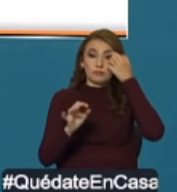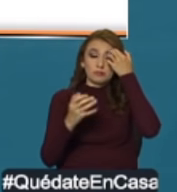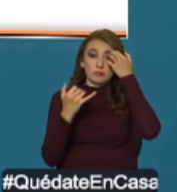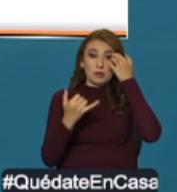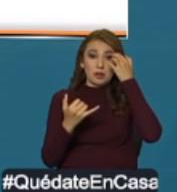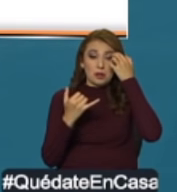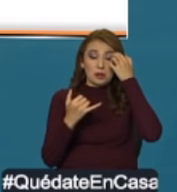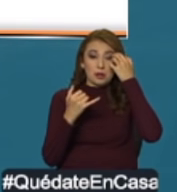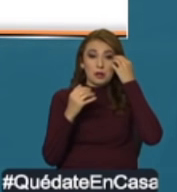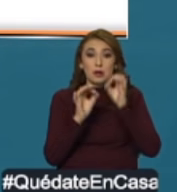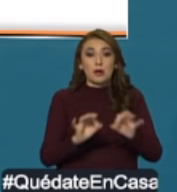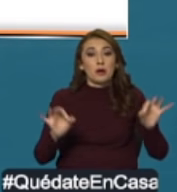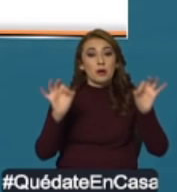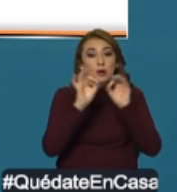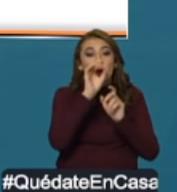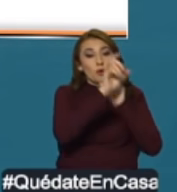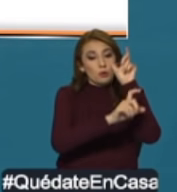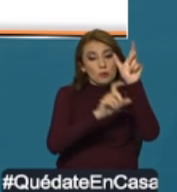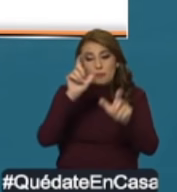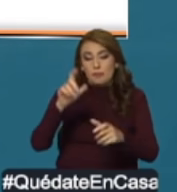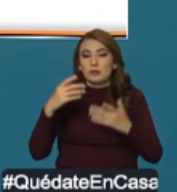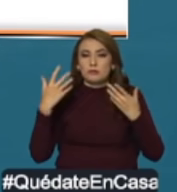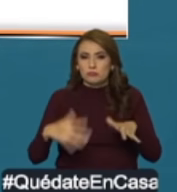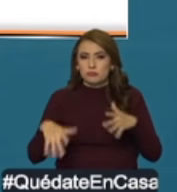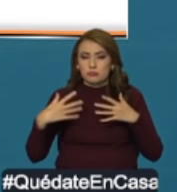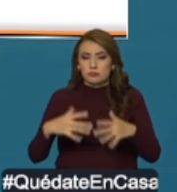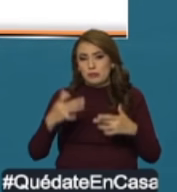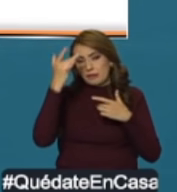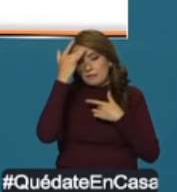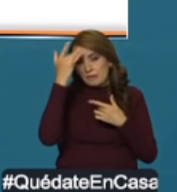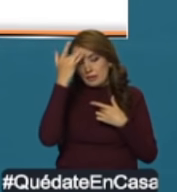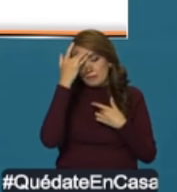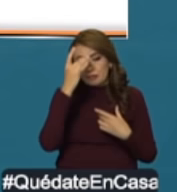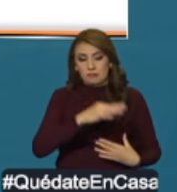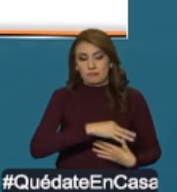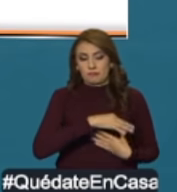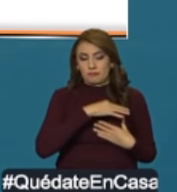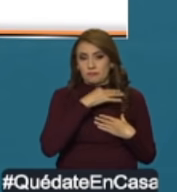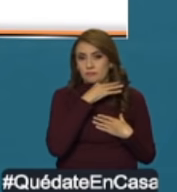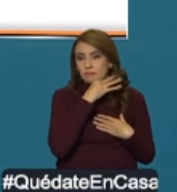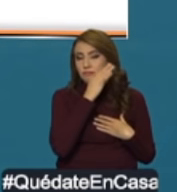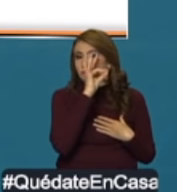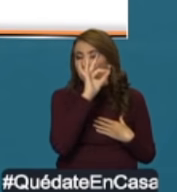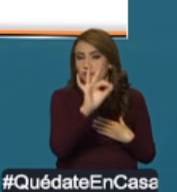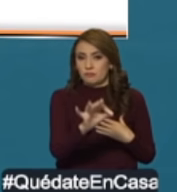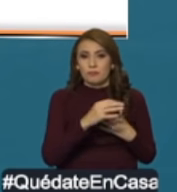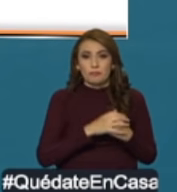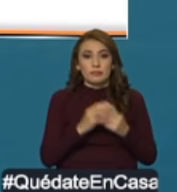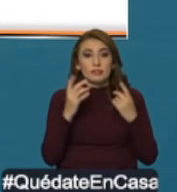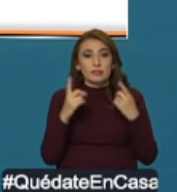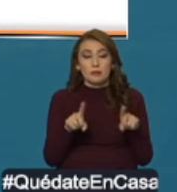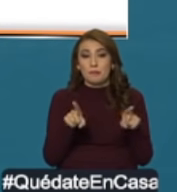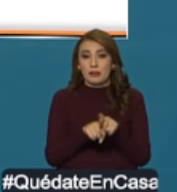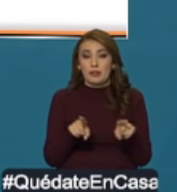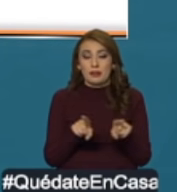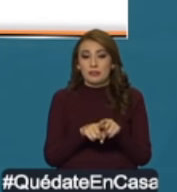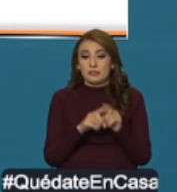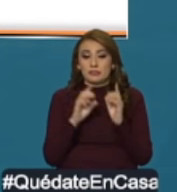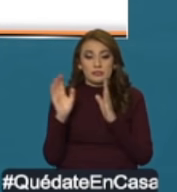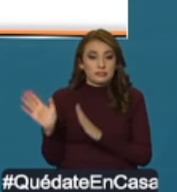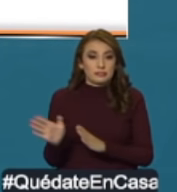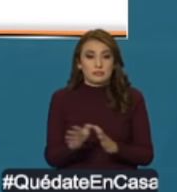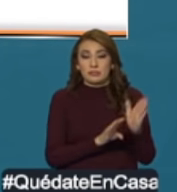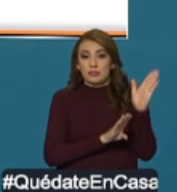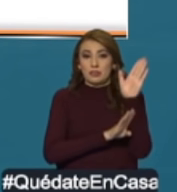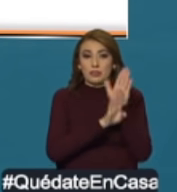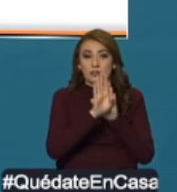importante de personas ha sido afectada ya por el COVID-19, han desarrollado infección y como consecuencia